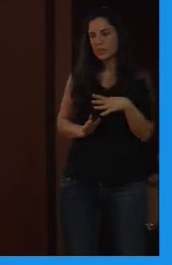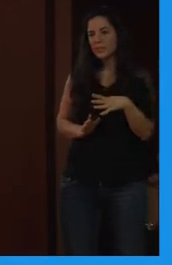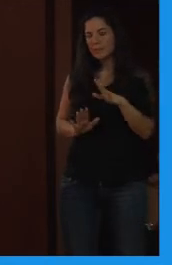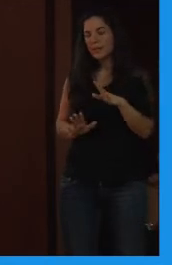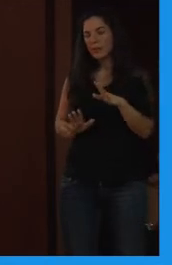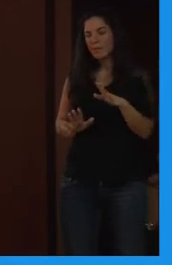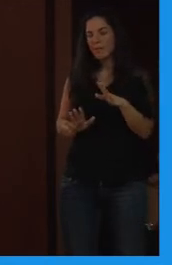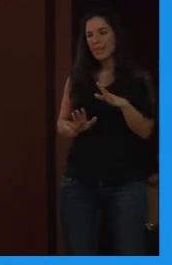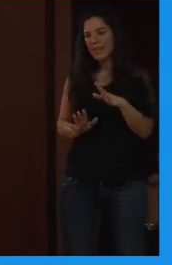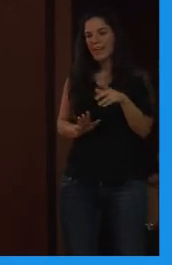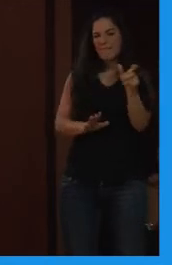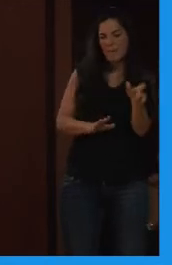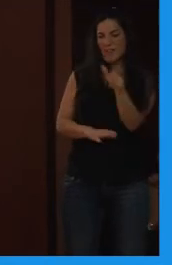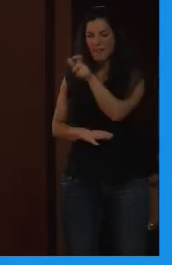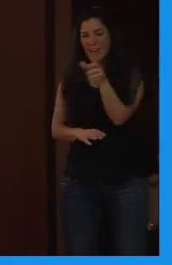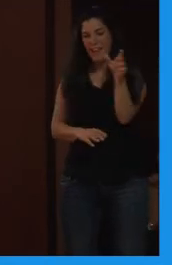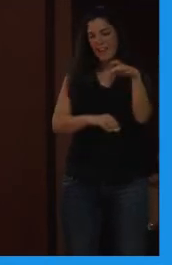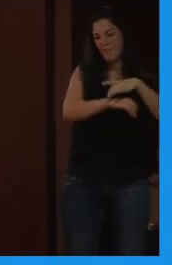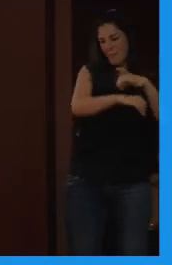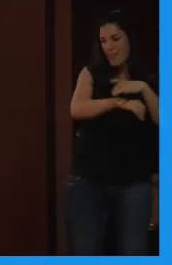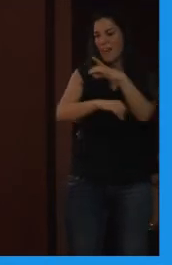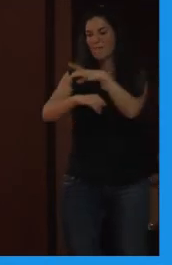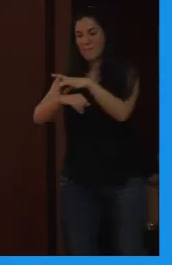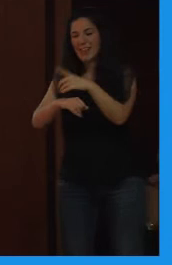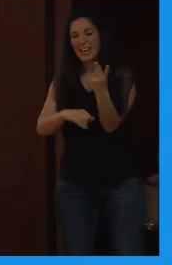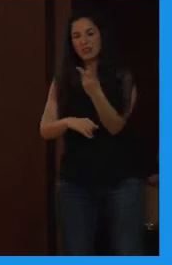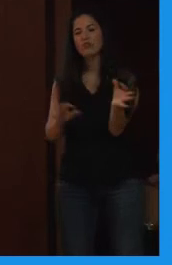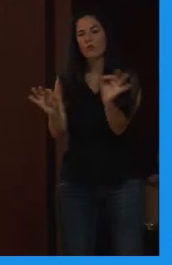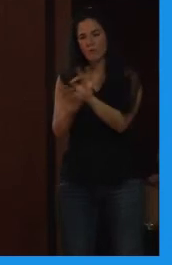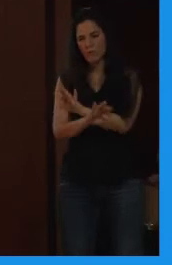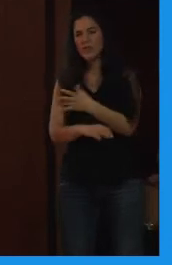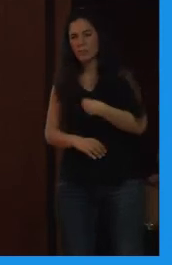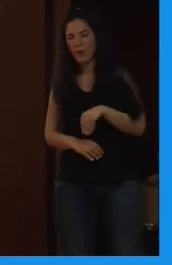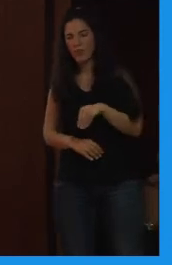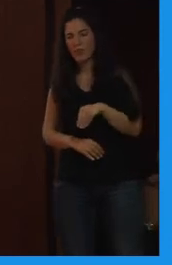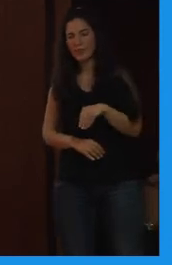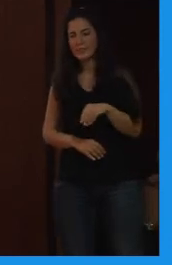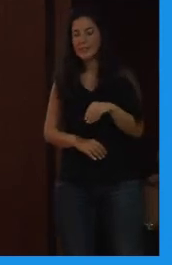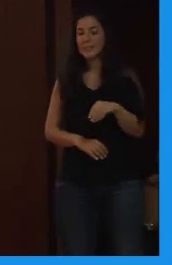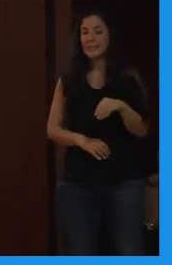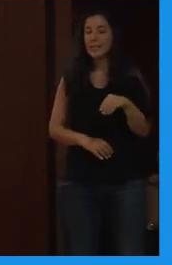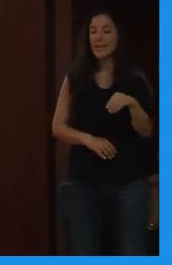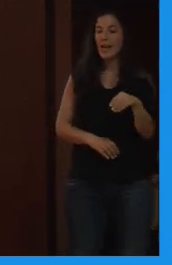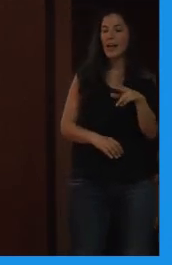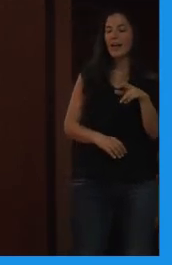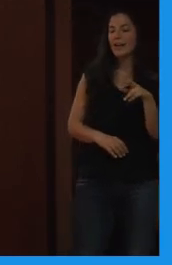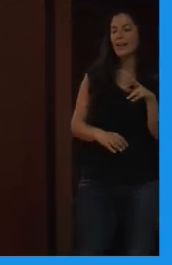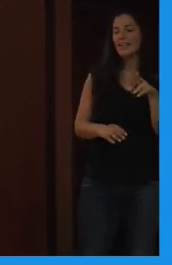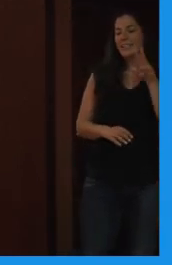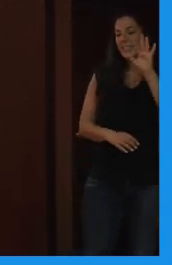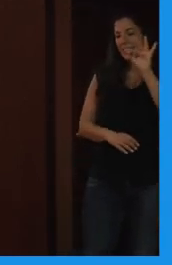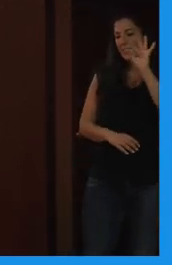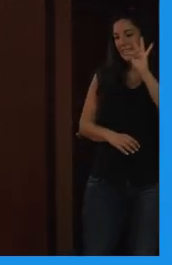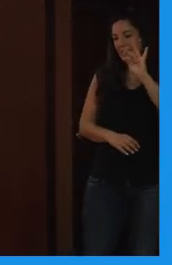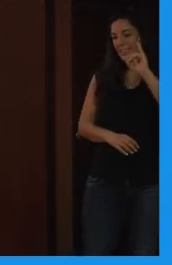confundirse con el síndrome fibromiálgico. ¿Cuáles son sobre todo? La primera, fundamentalmente, el hipotiroidismo, que veréis que